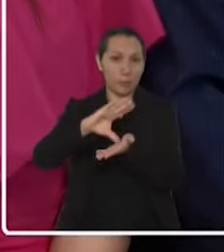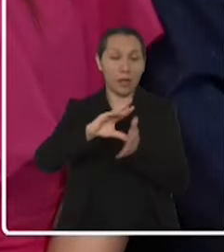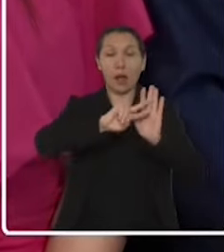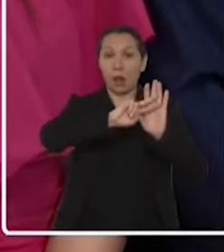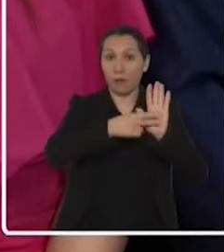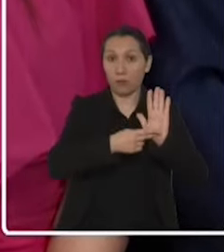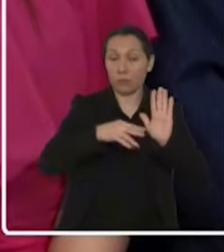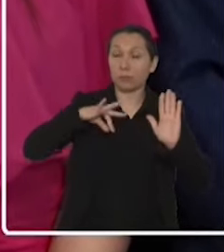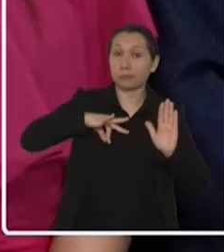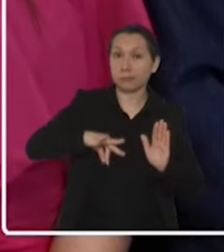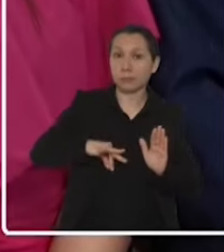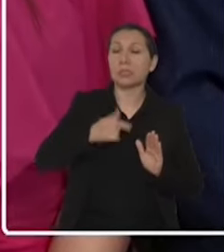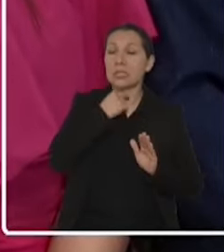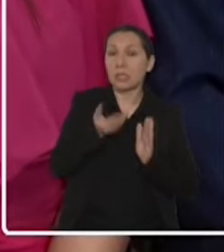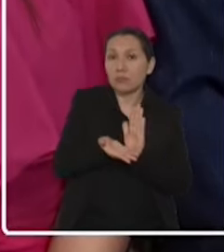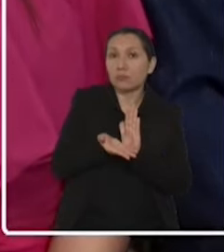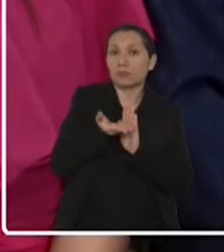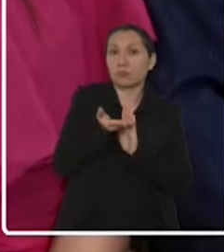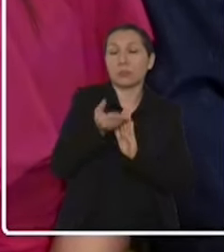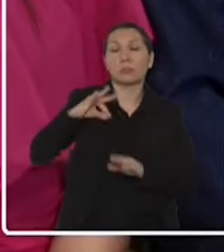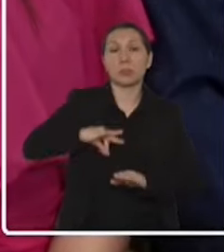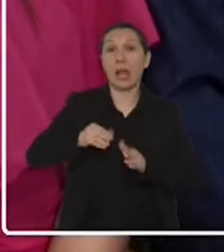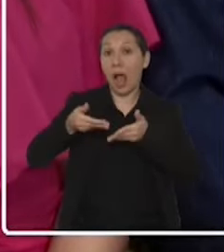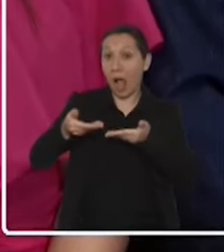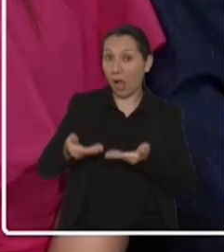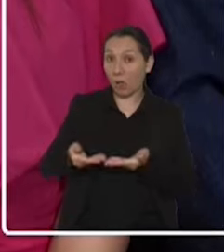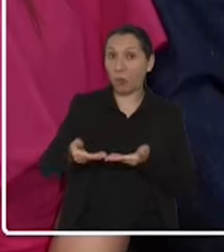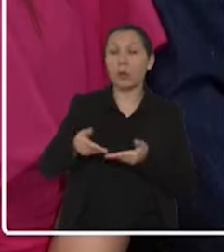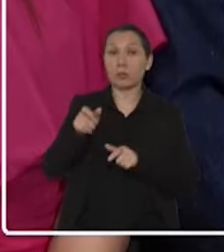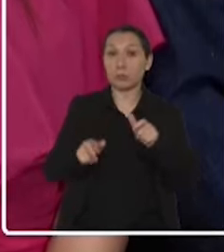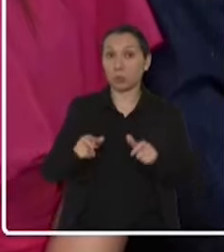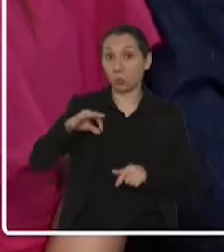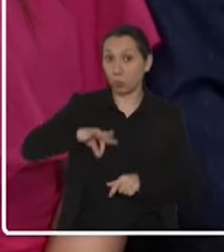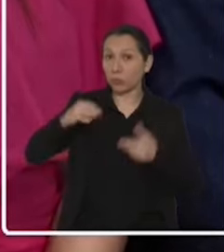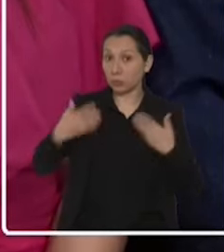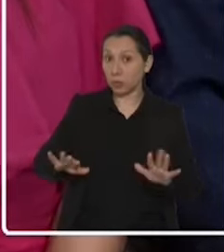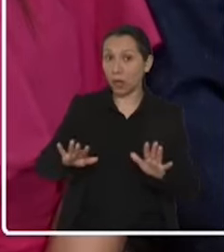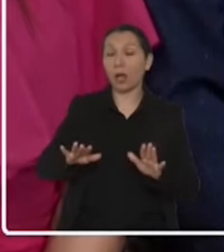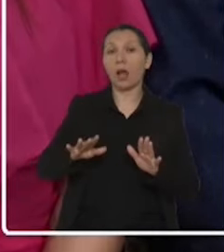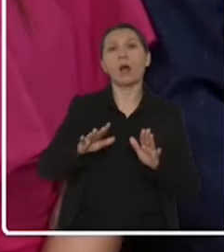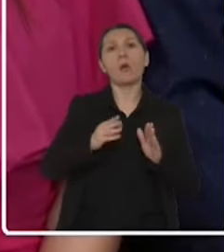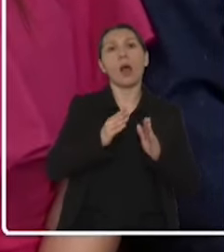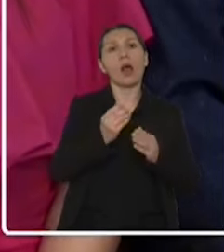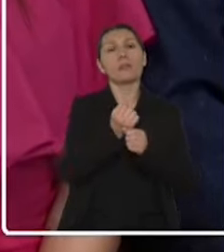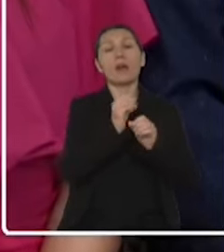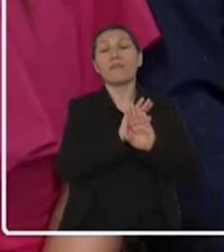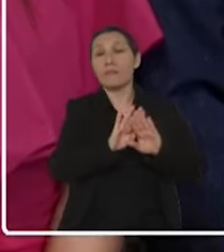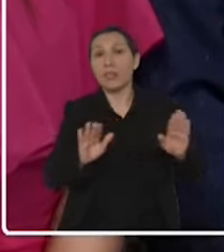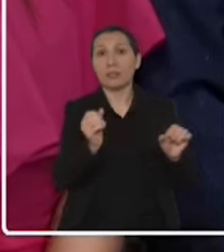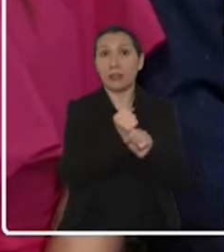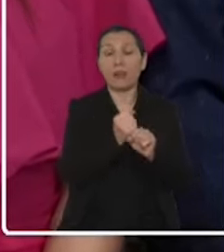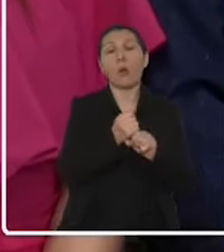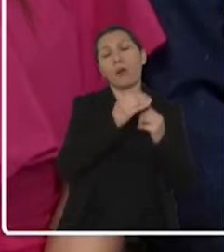La reforma previsional busca mejorar las pensiones de las actuales y los actuales jubilados de retiro programado y de renta